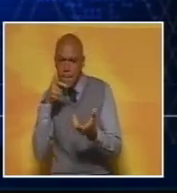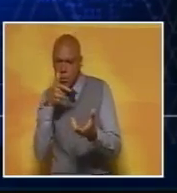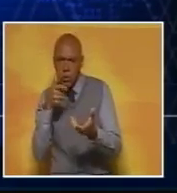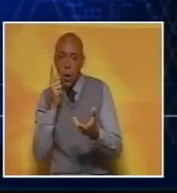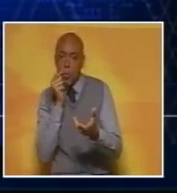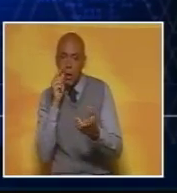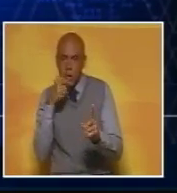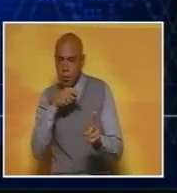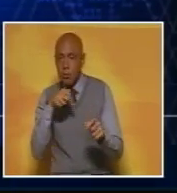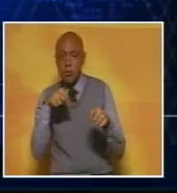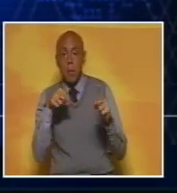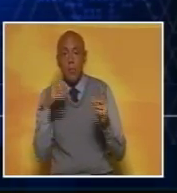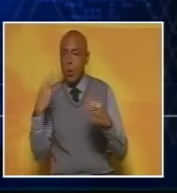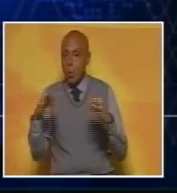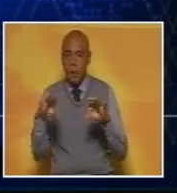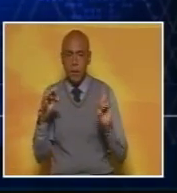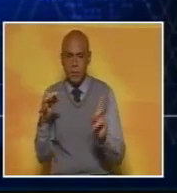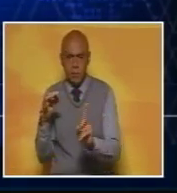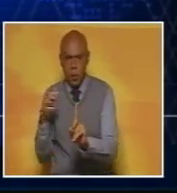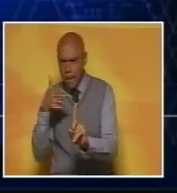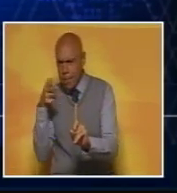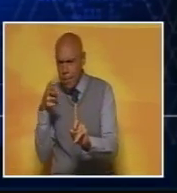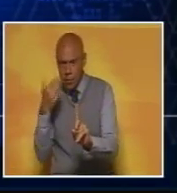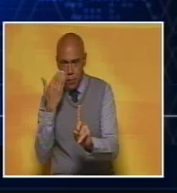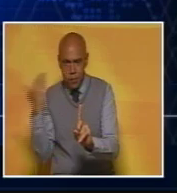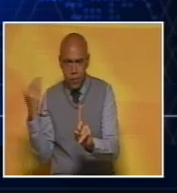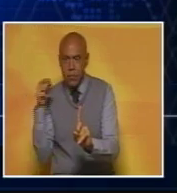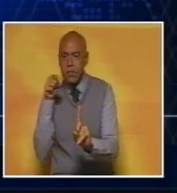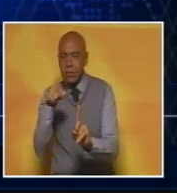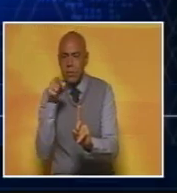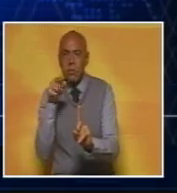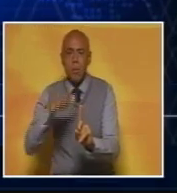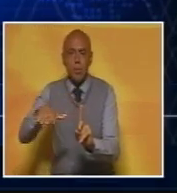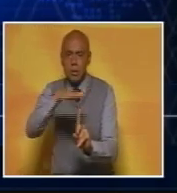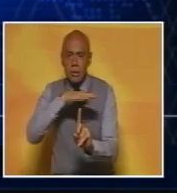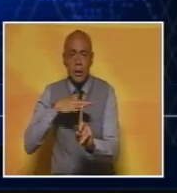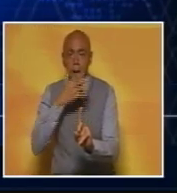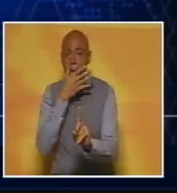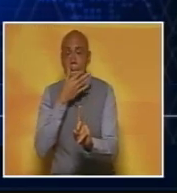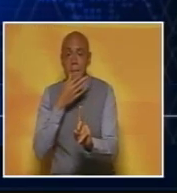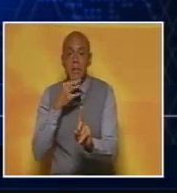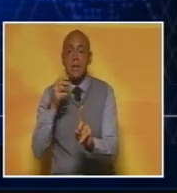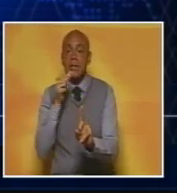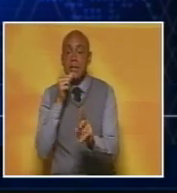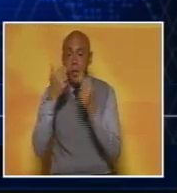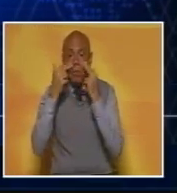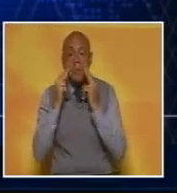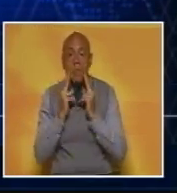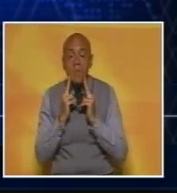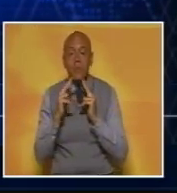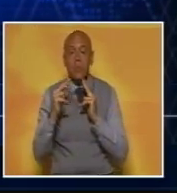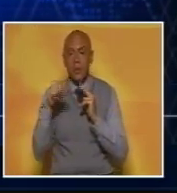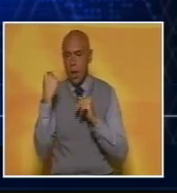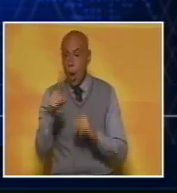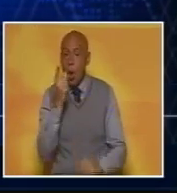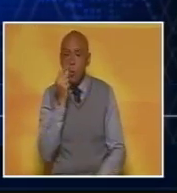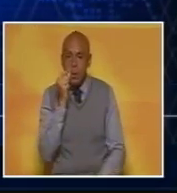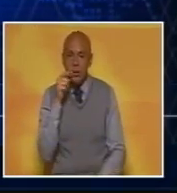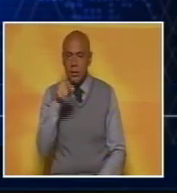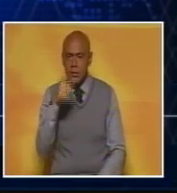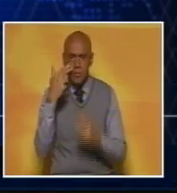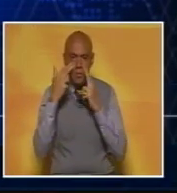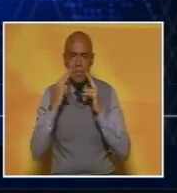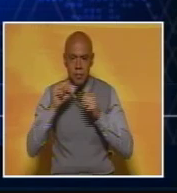se movilizaban los vehículos de la aldea La Luz, supuestamente por miembros de la disidencia. Dagoberto Ramos, de la